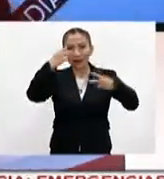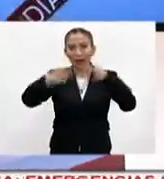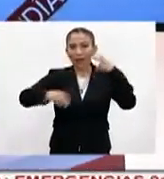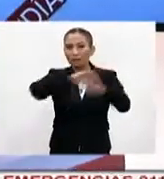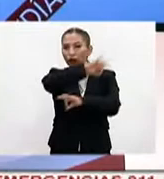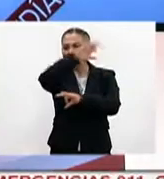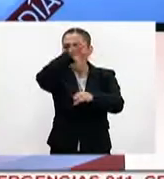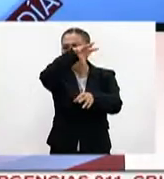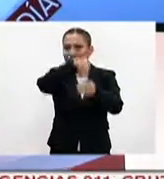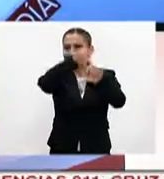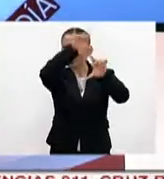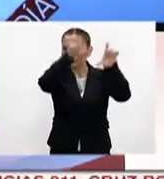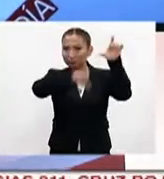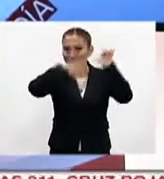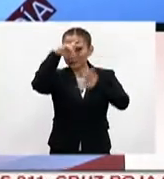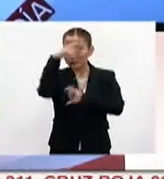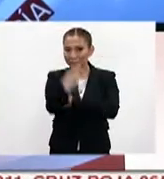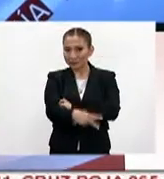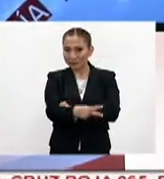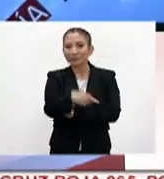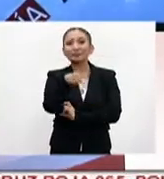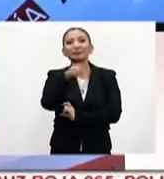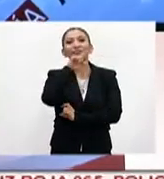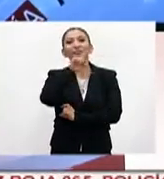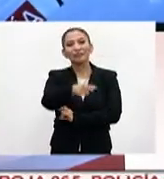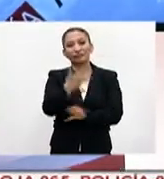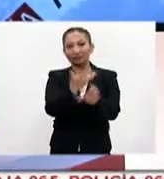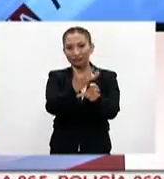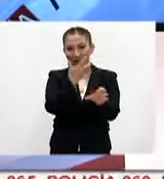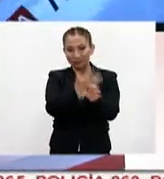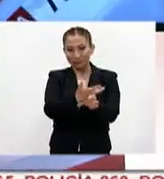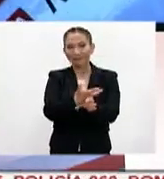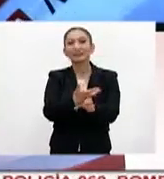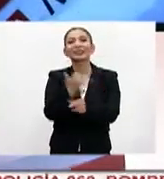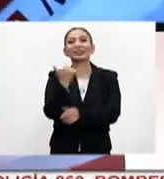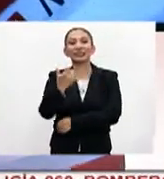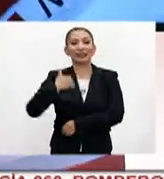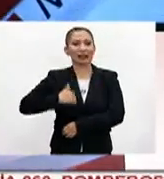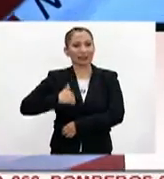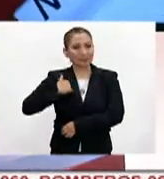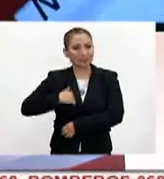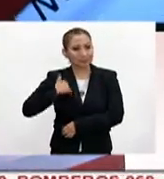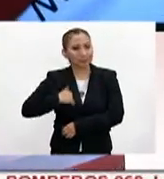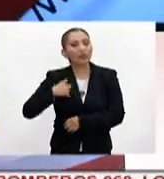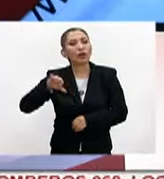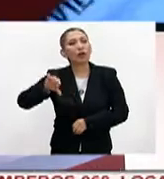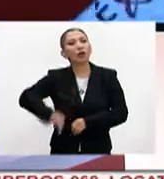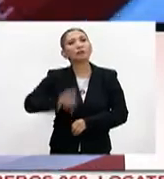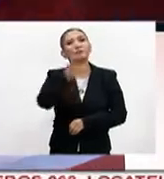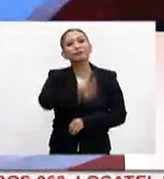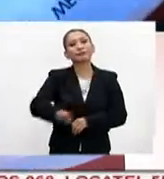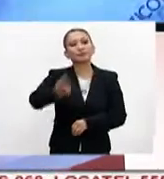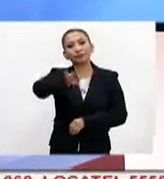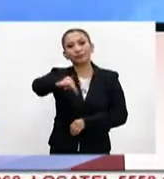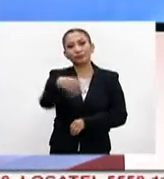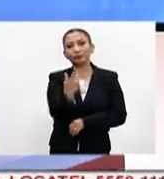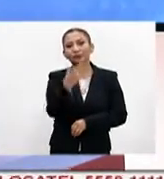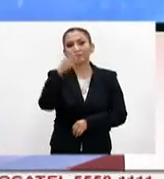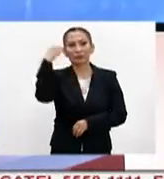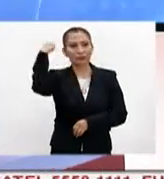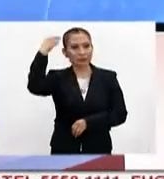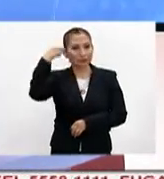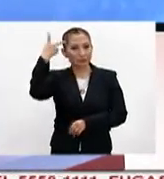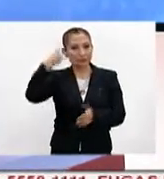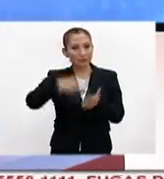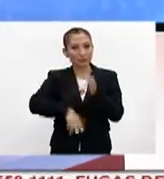largo y ancho de la República Mexicana, también en Estados Unidos, también en Canadá. Hoy es miércoles 14 de